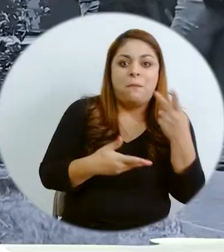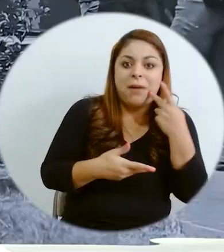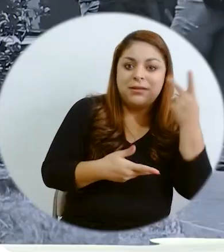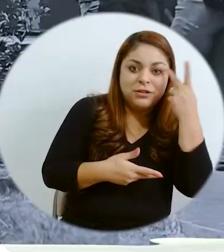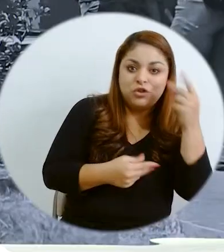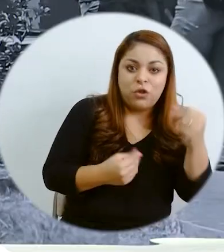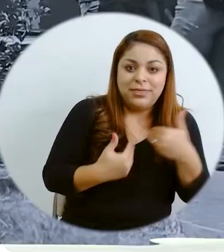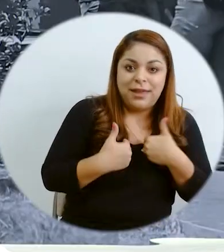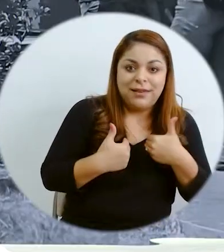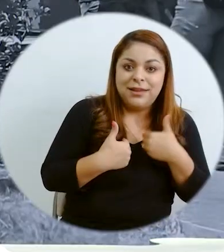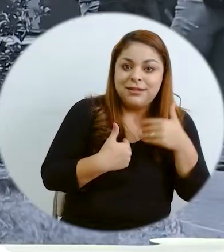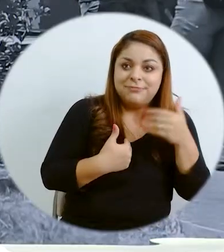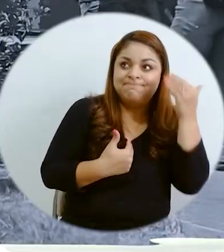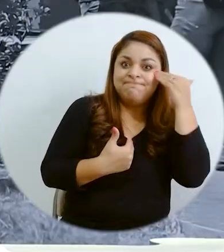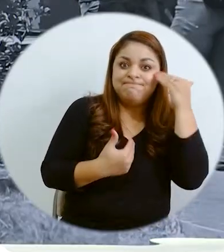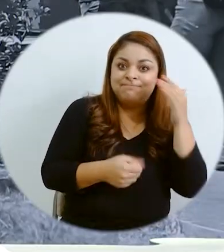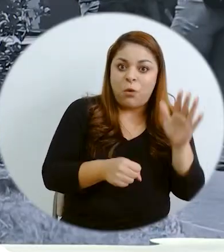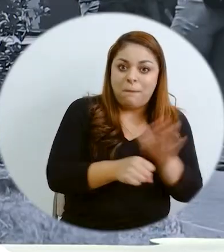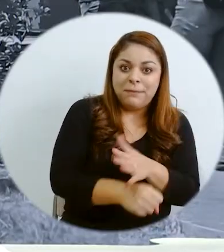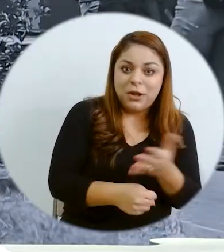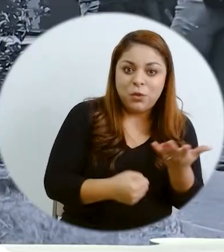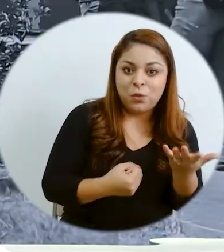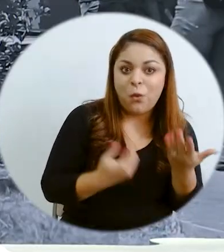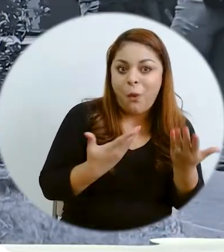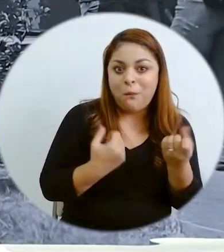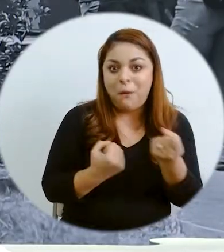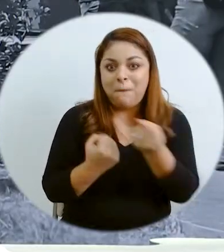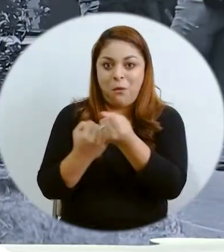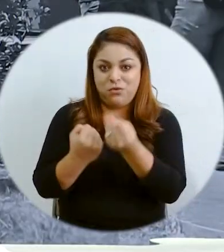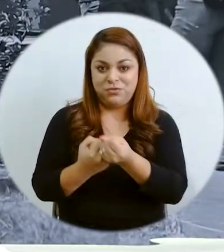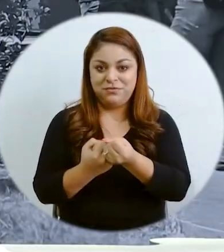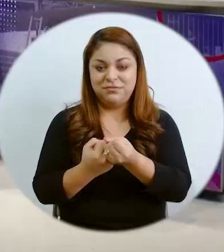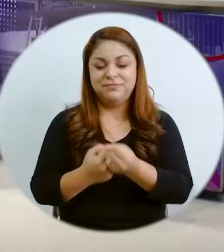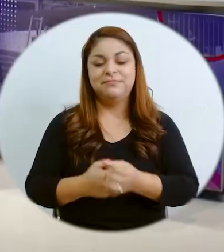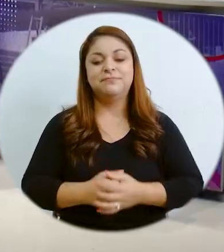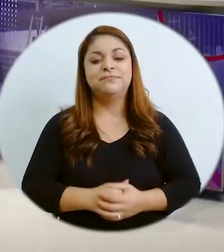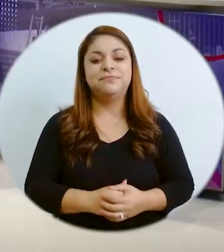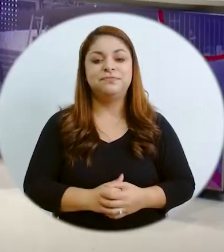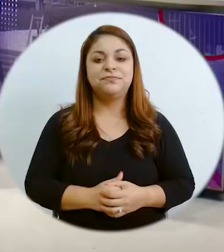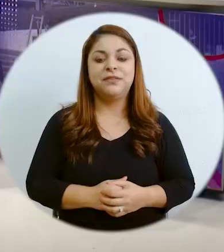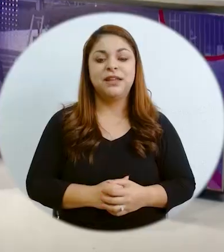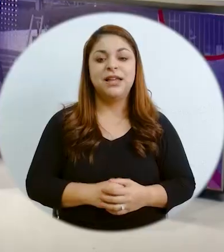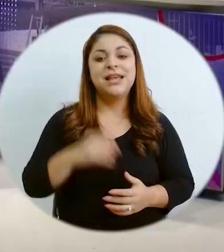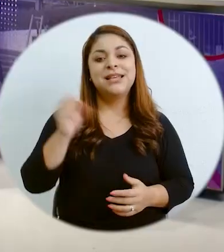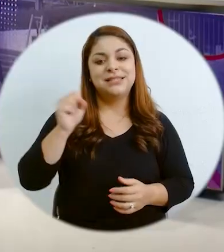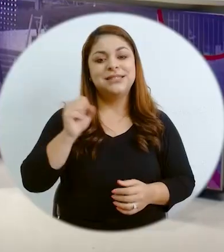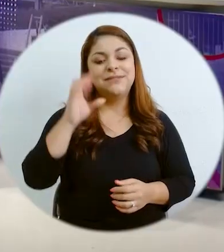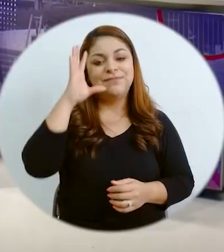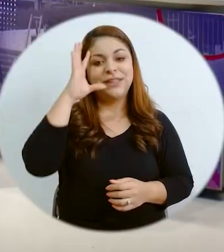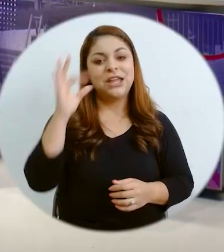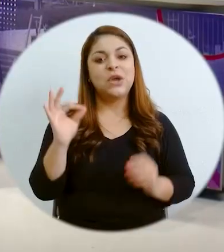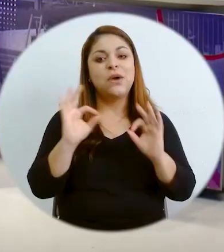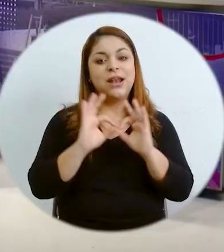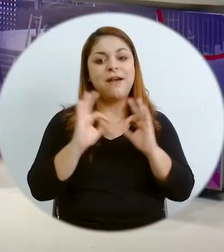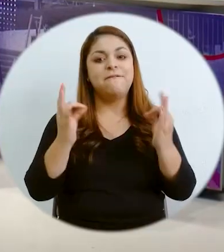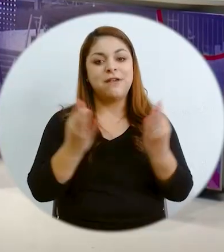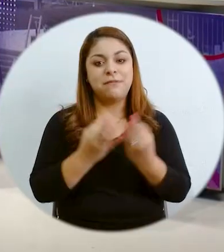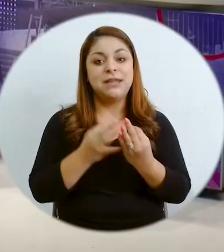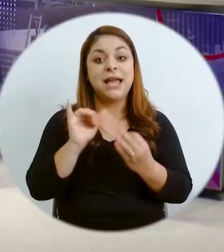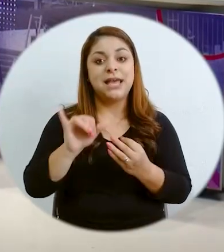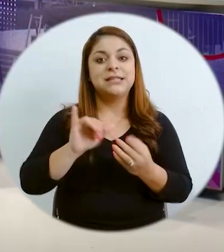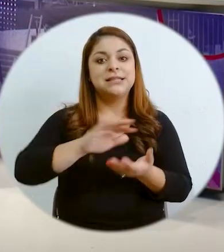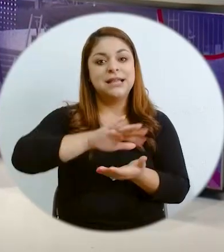tengan la educación completa, pueden ser ellos un apoyo también para el sistema educativo. Bueno, yo creo que la familia